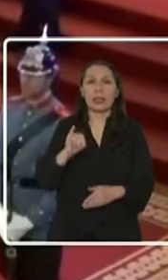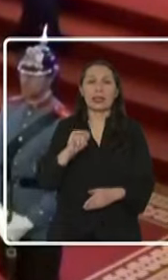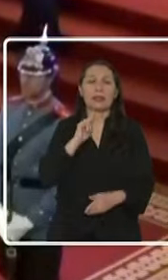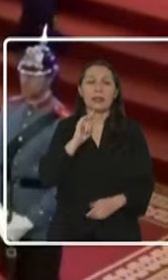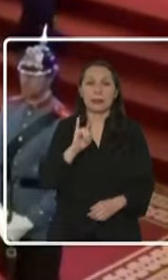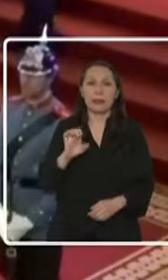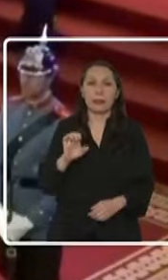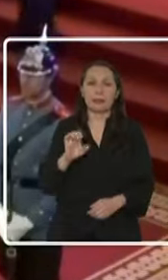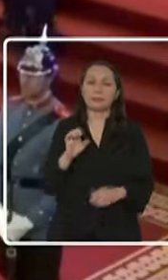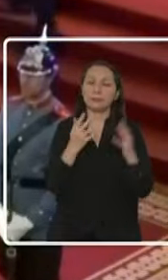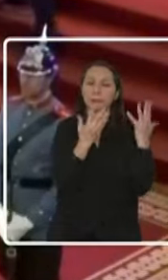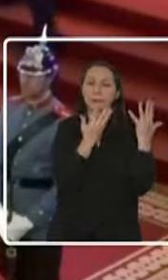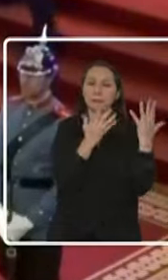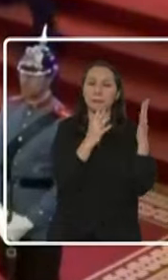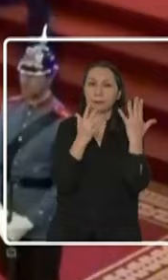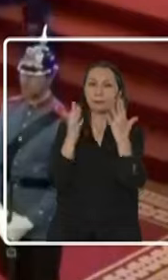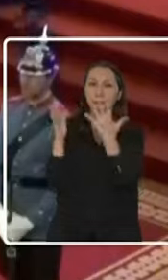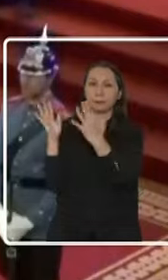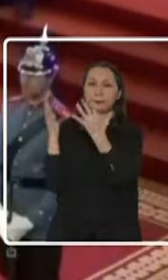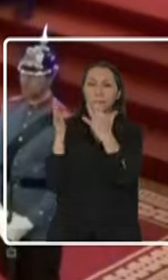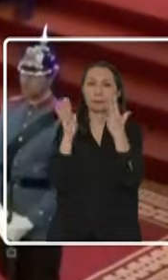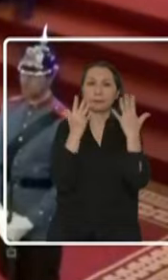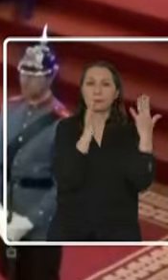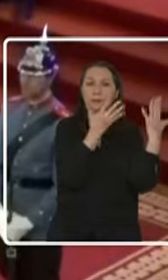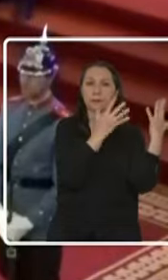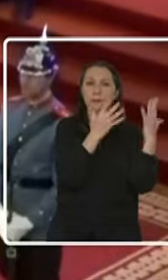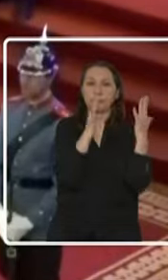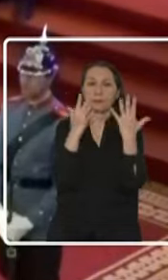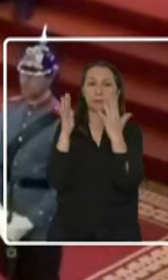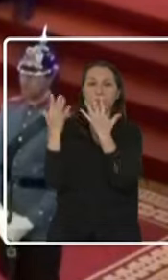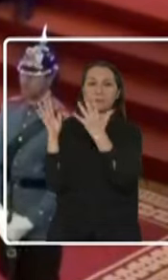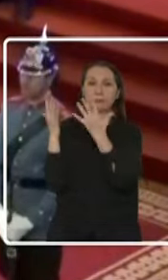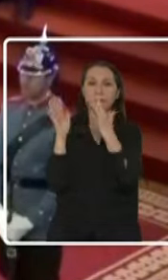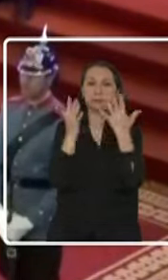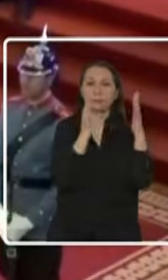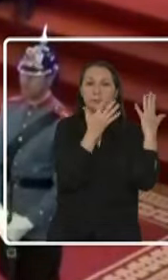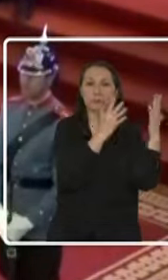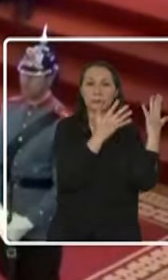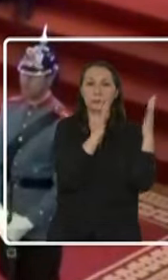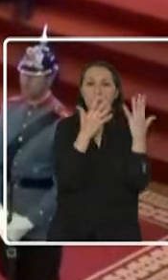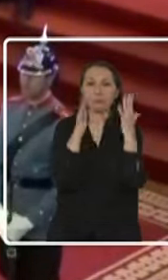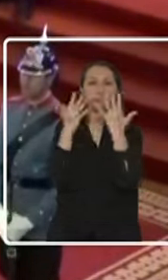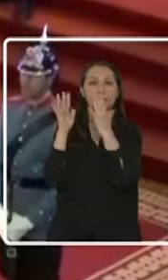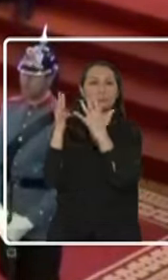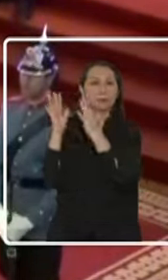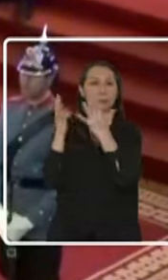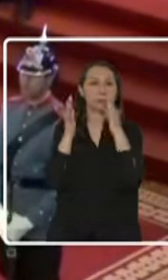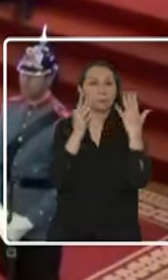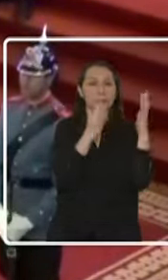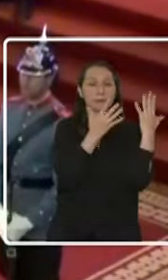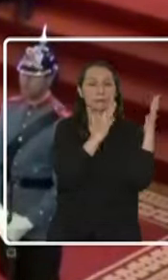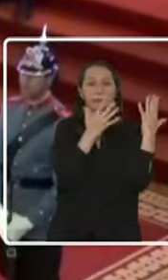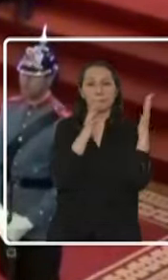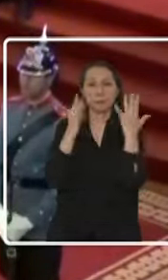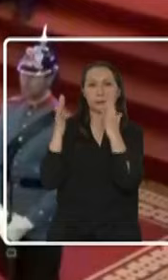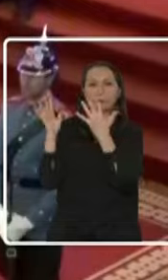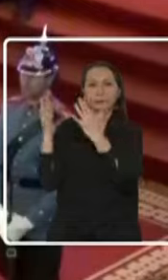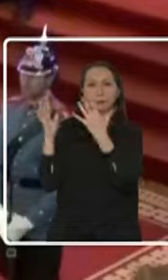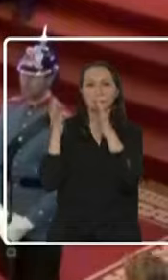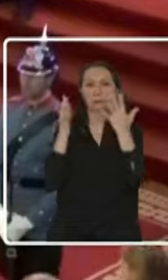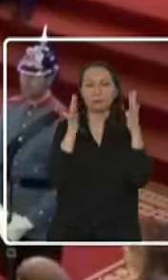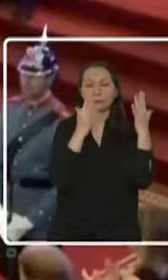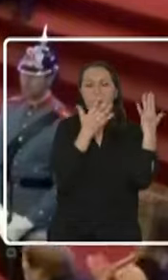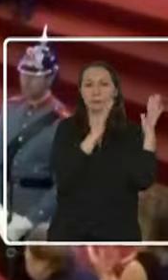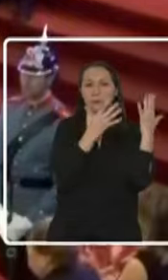presidente en dos periodos y en ese sentido preguntarte Con qué te quedas tú con la frases que anunciaban ahí